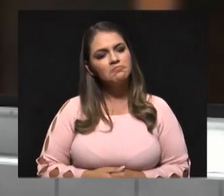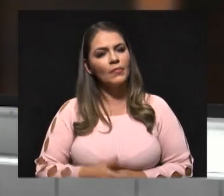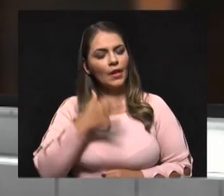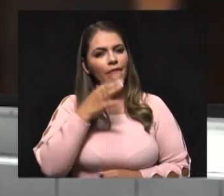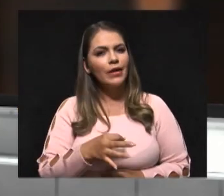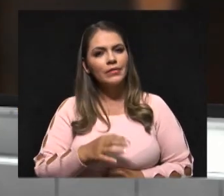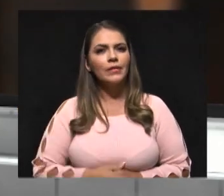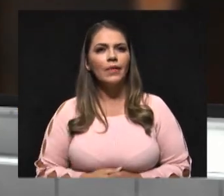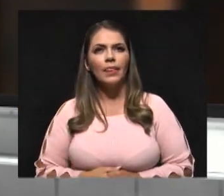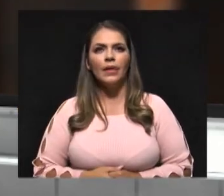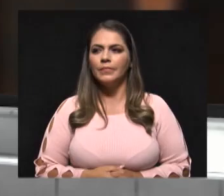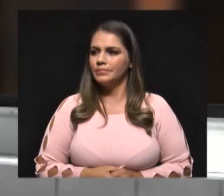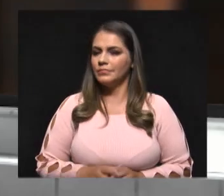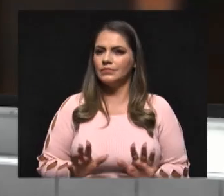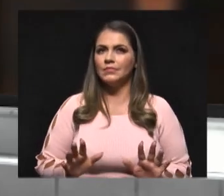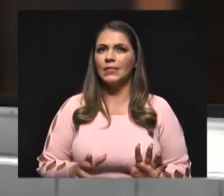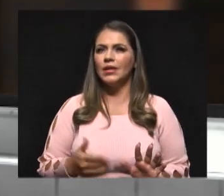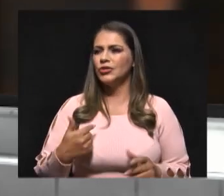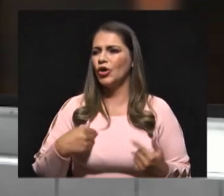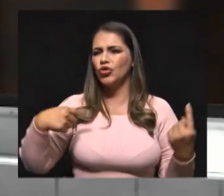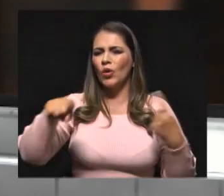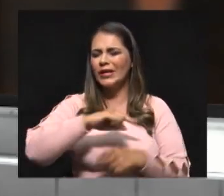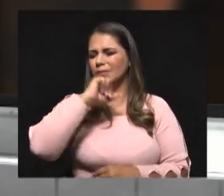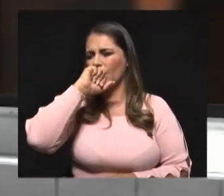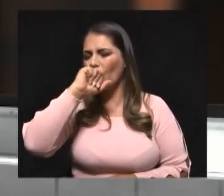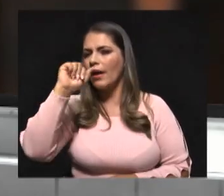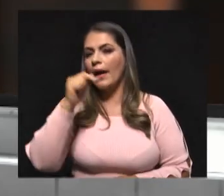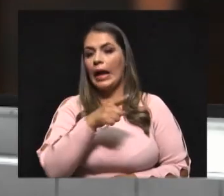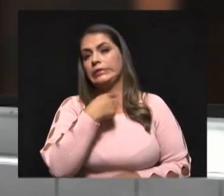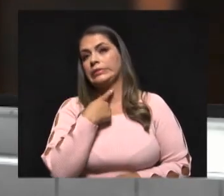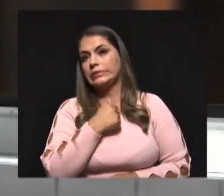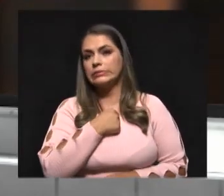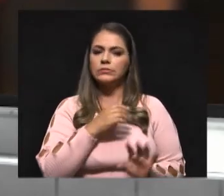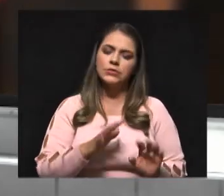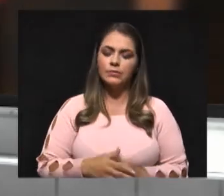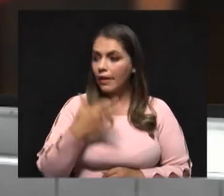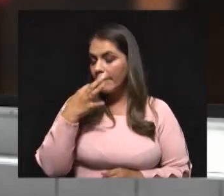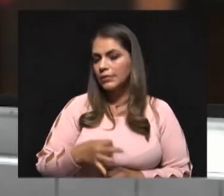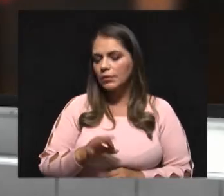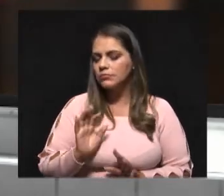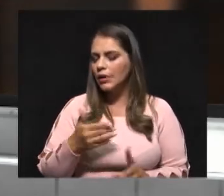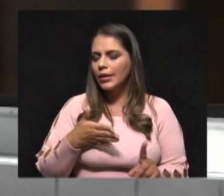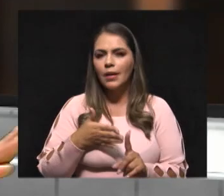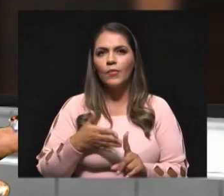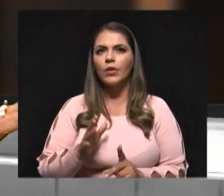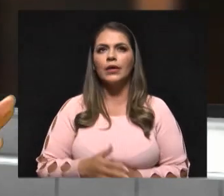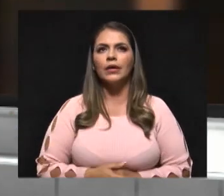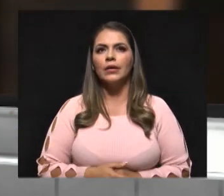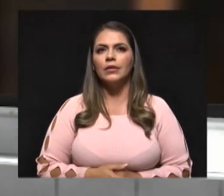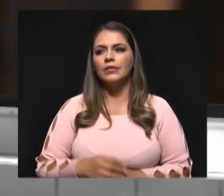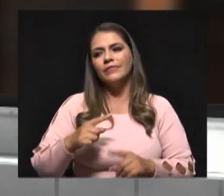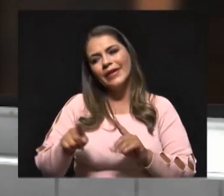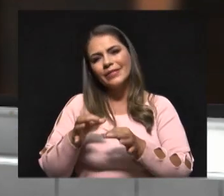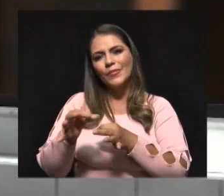la mirada de estas yo sé que soy un apasionado el turismo y que van a decir es que el encanta y lo ama es verdad y me enamoré después de un recorrido muy